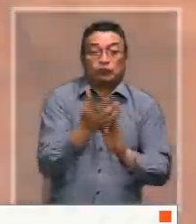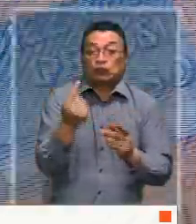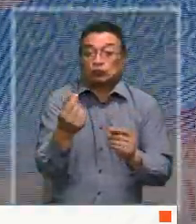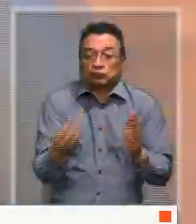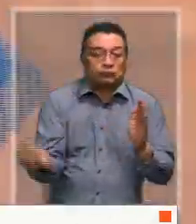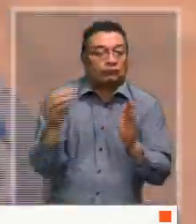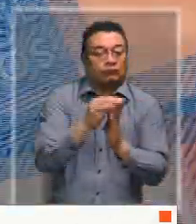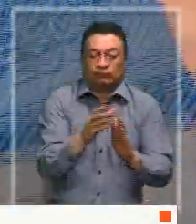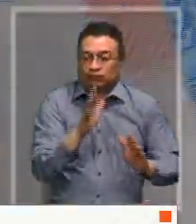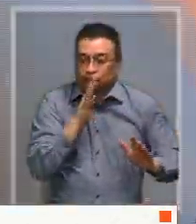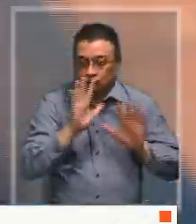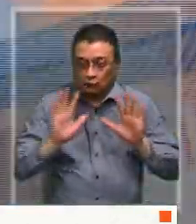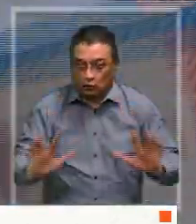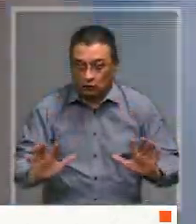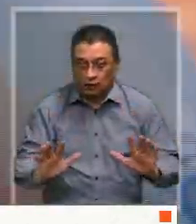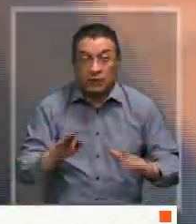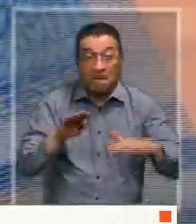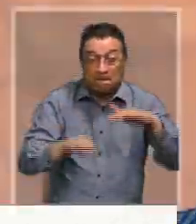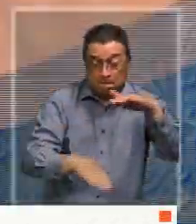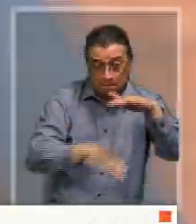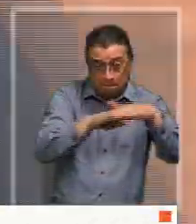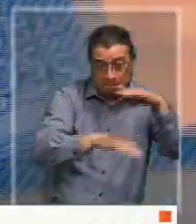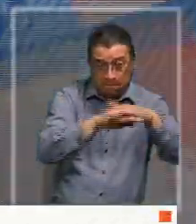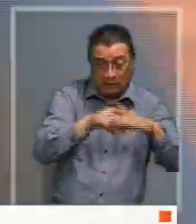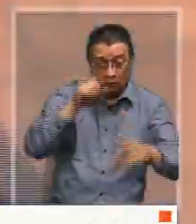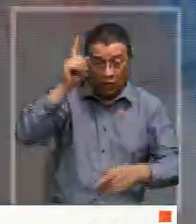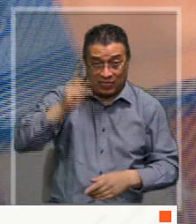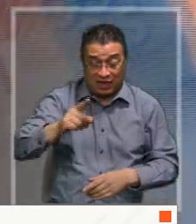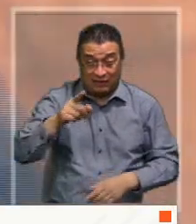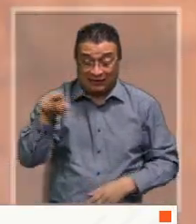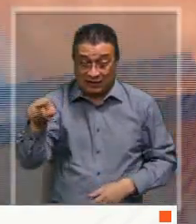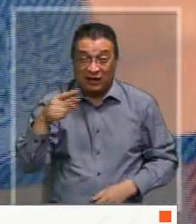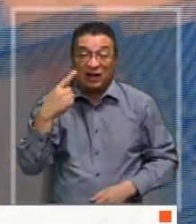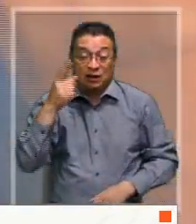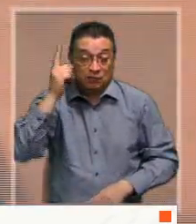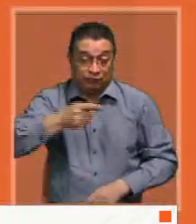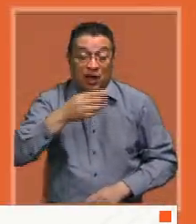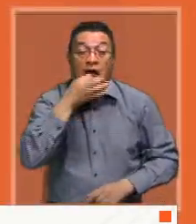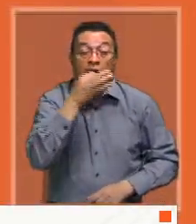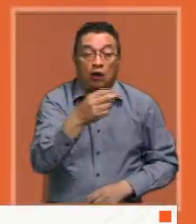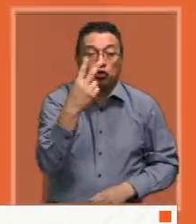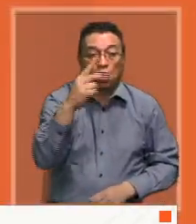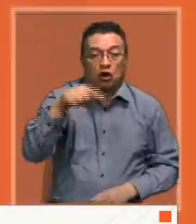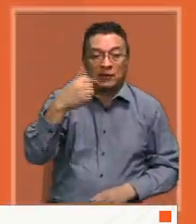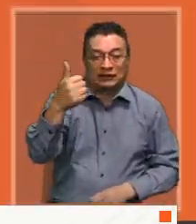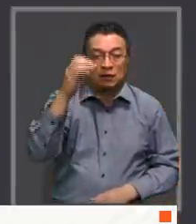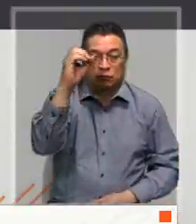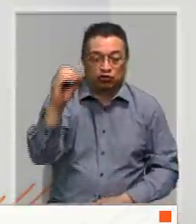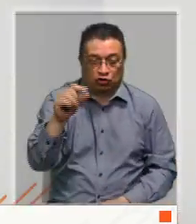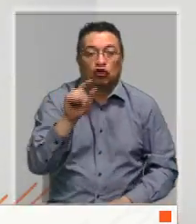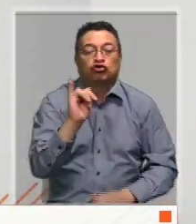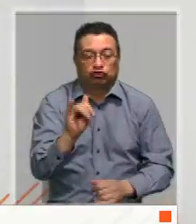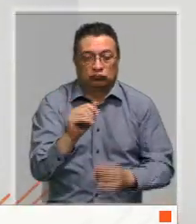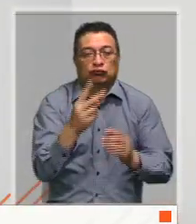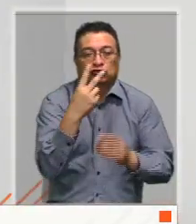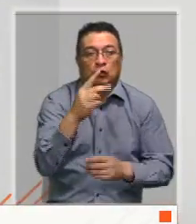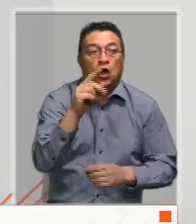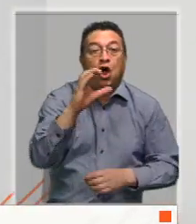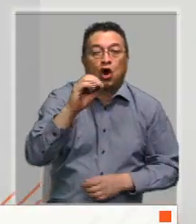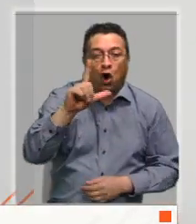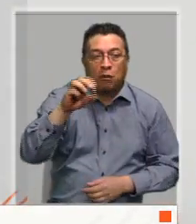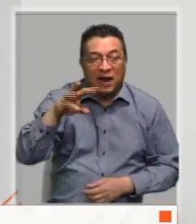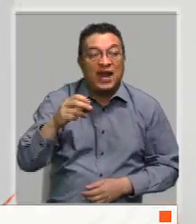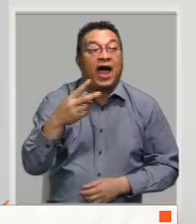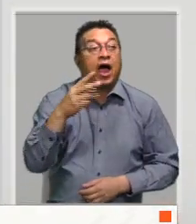ser. El máximo establecido por la Superintendencia de Salud es 2,6% y aplicarán esa cifra. Colmena, Cruz Blanca,